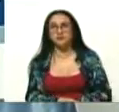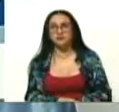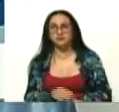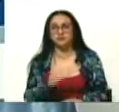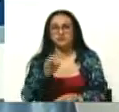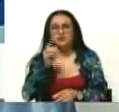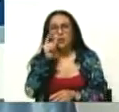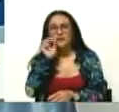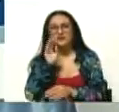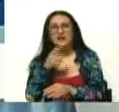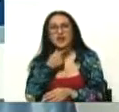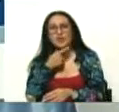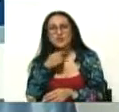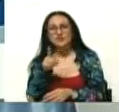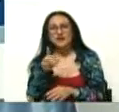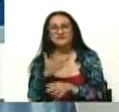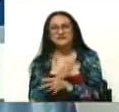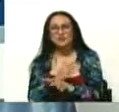pedofilia.